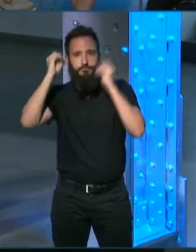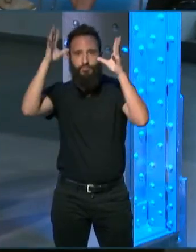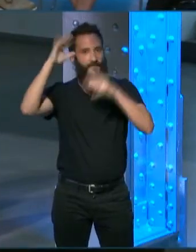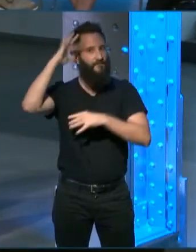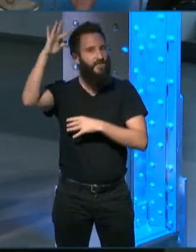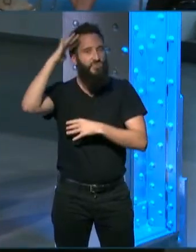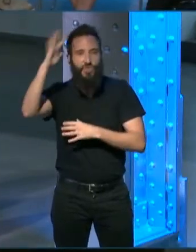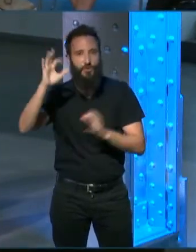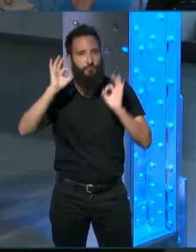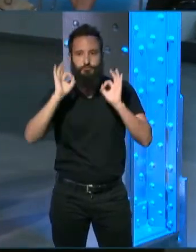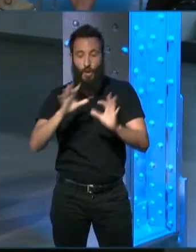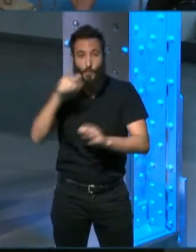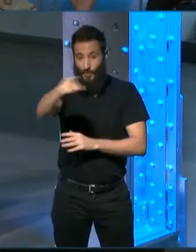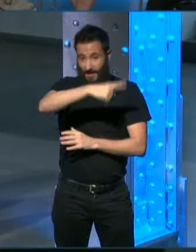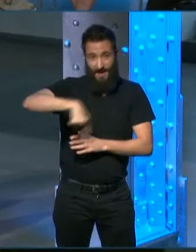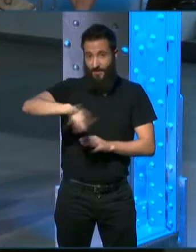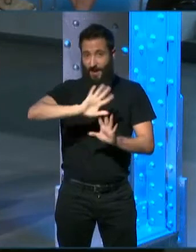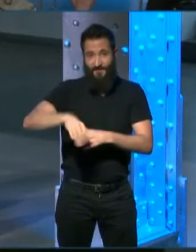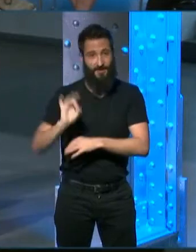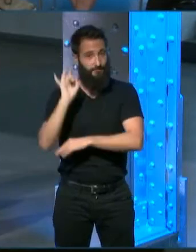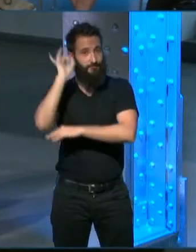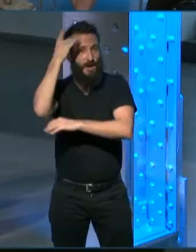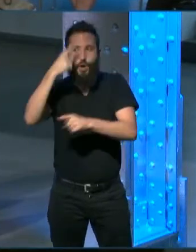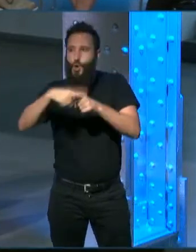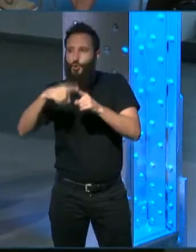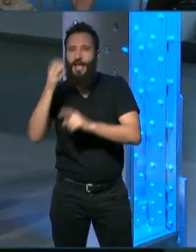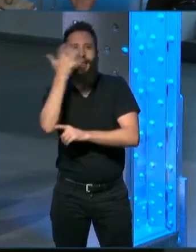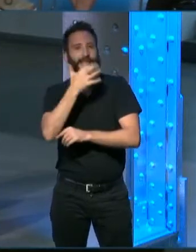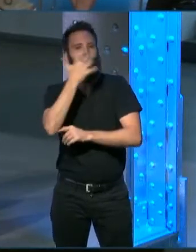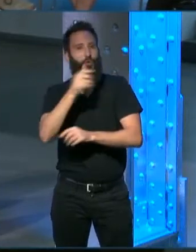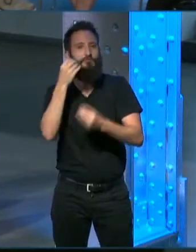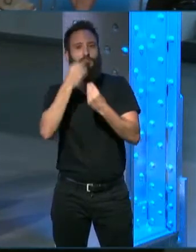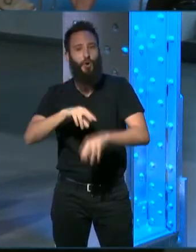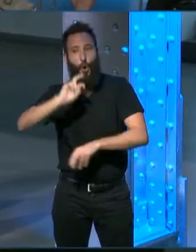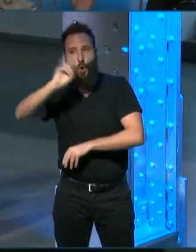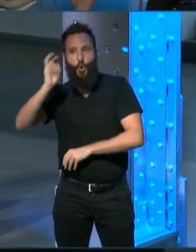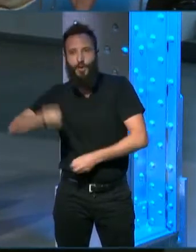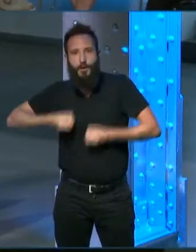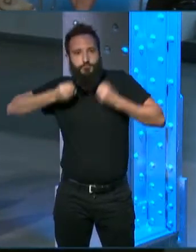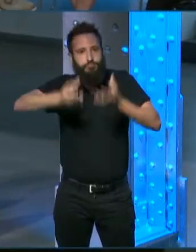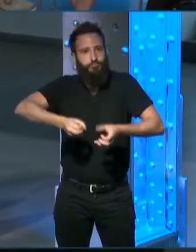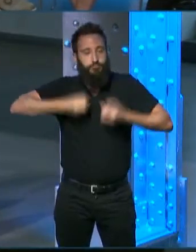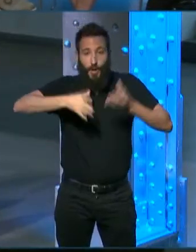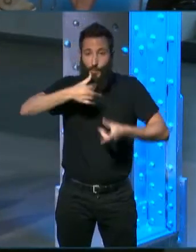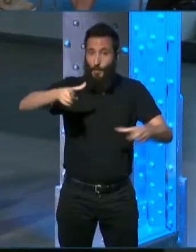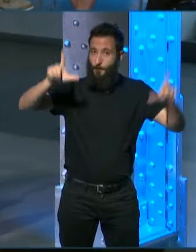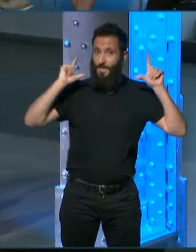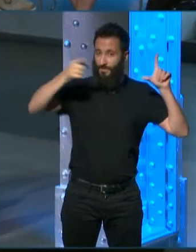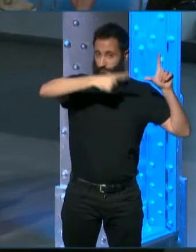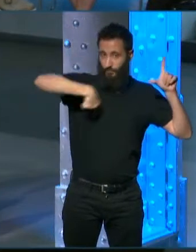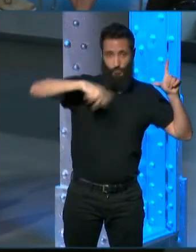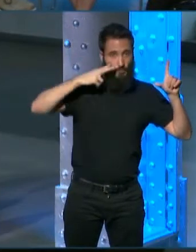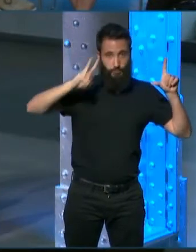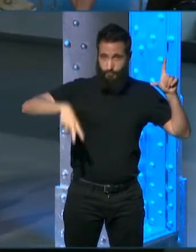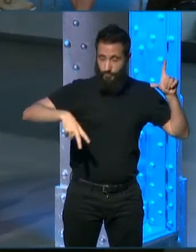es la ficción que ellos han inventado para contar otra historia de los personajes que somos, ¿no? Pero en ese sentido